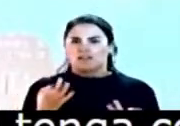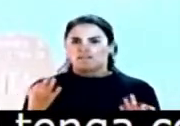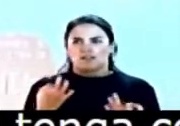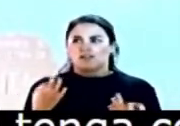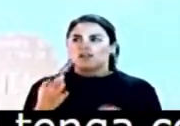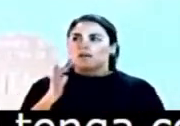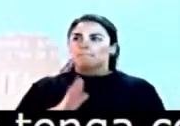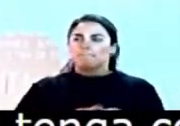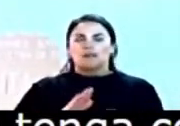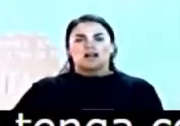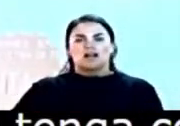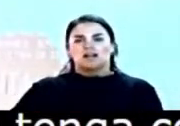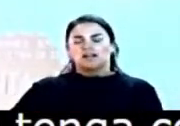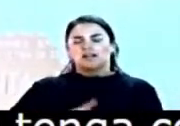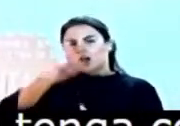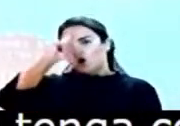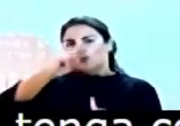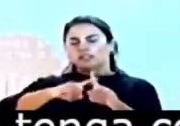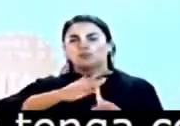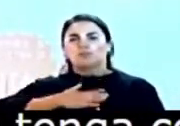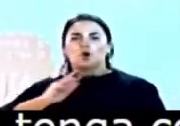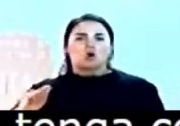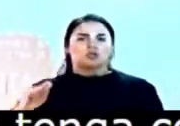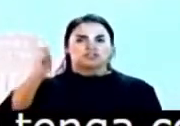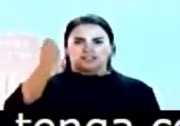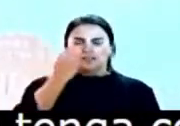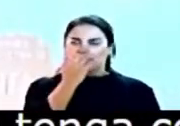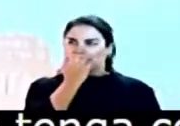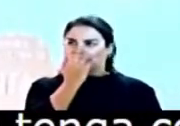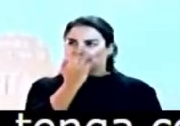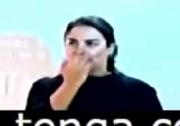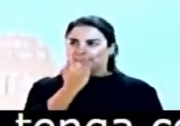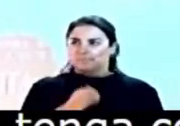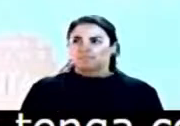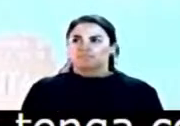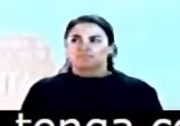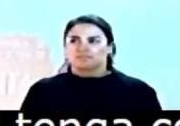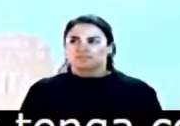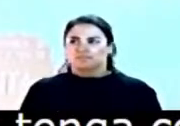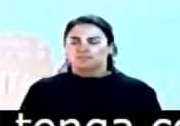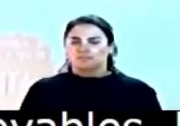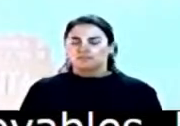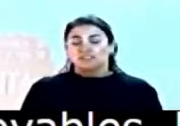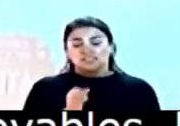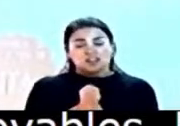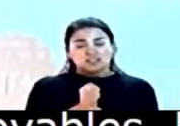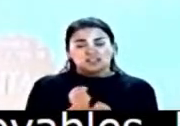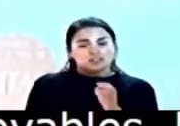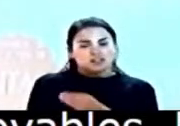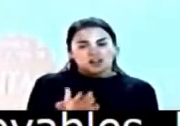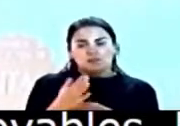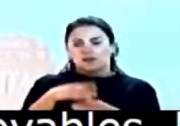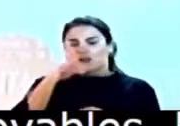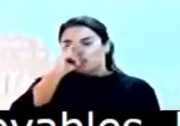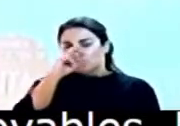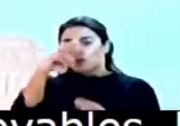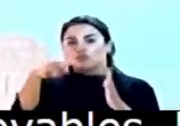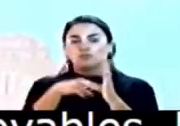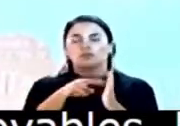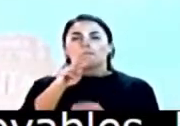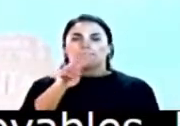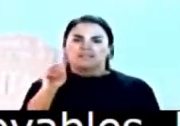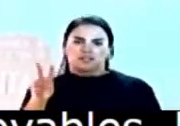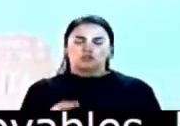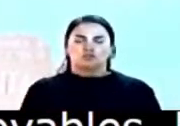para conseguir el objetivo que nos hemos marcado, crear más empleo en el año